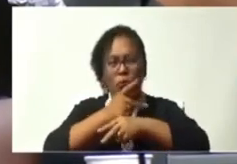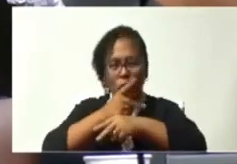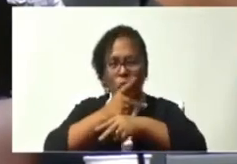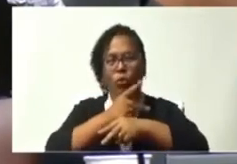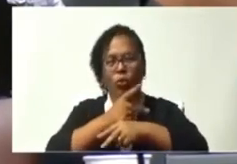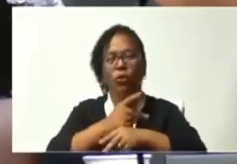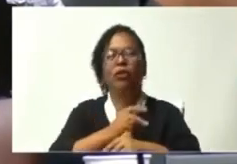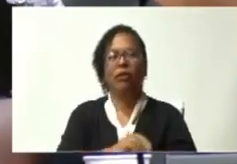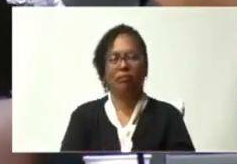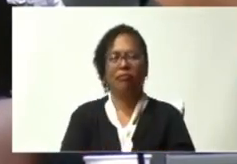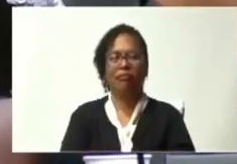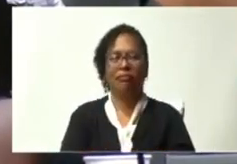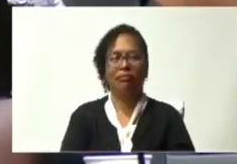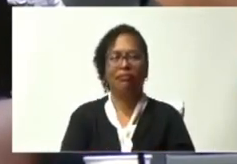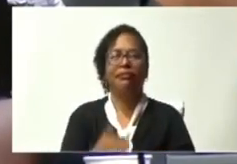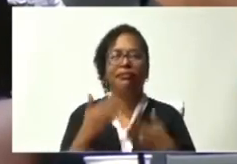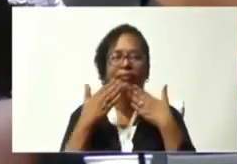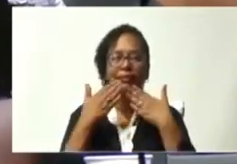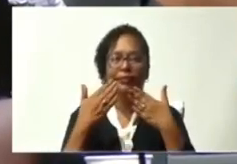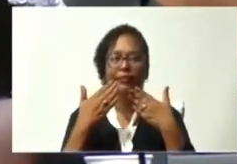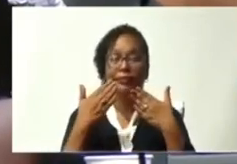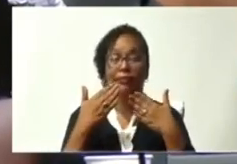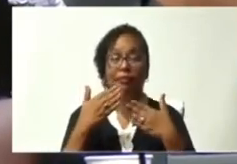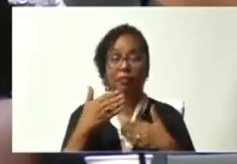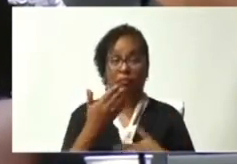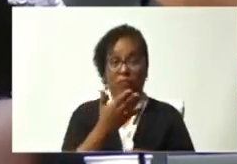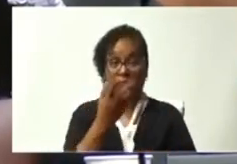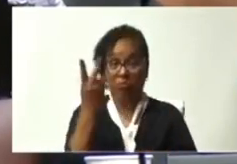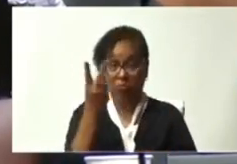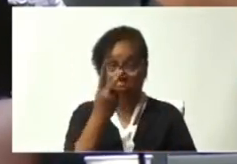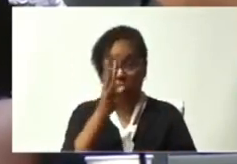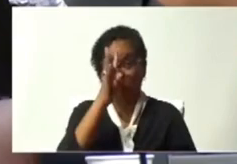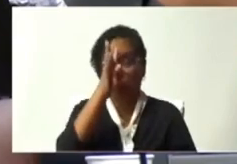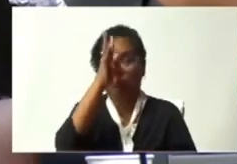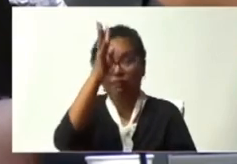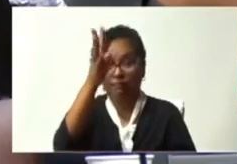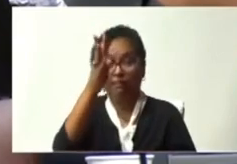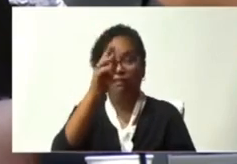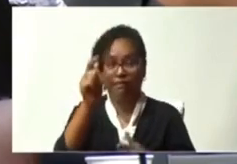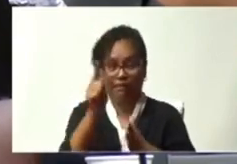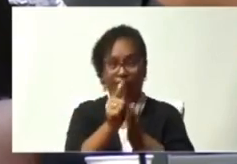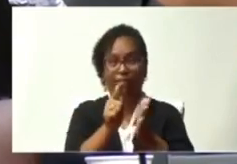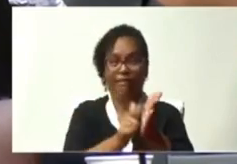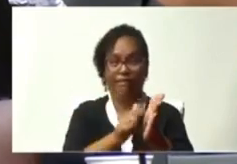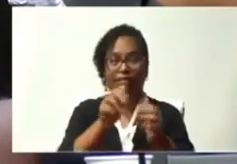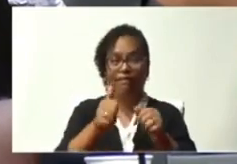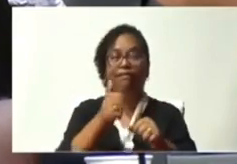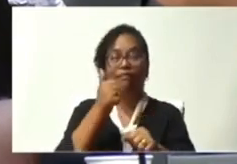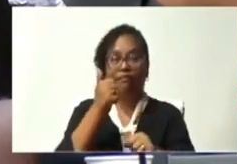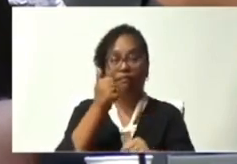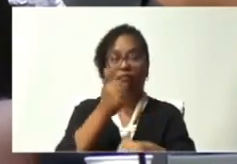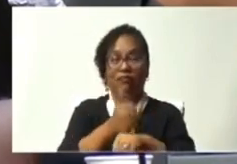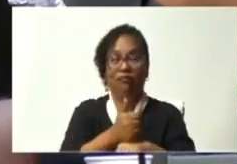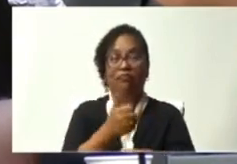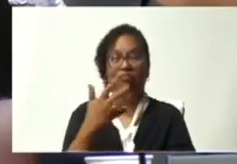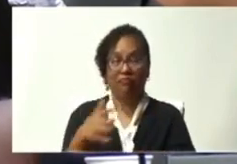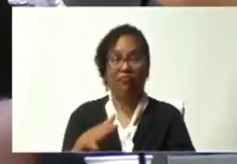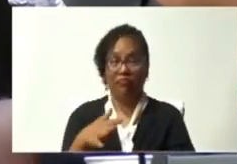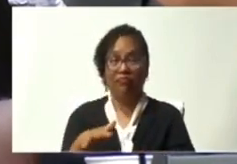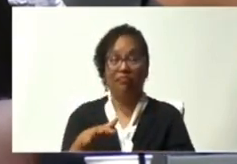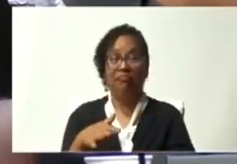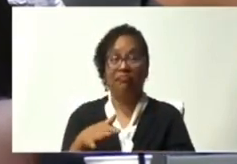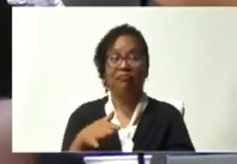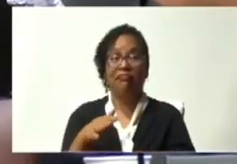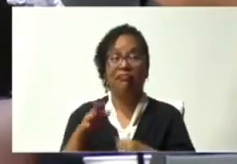para llevar a su familia gracias a los productores de esta ley y que sigamos fortaleciendo esta red esta ley En